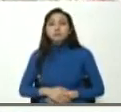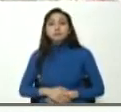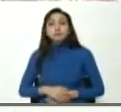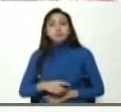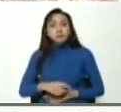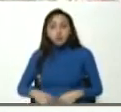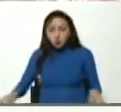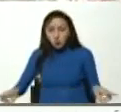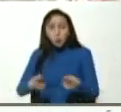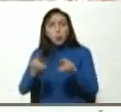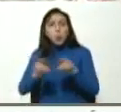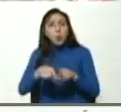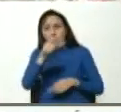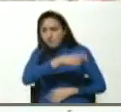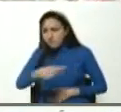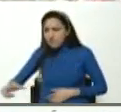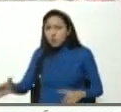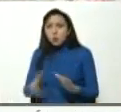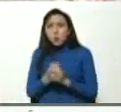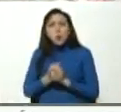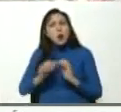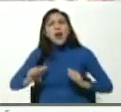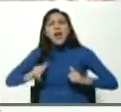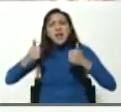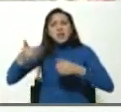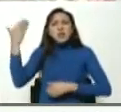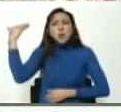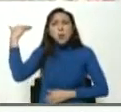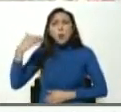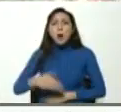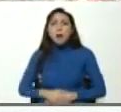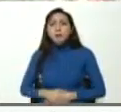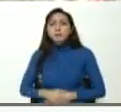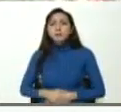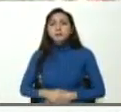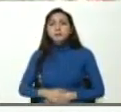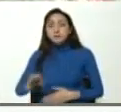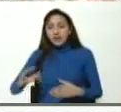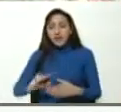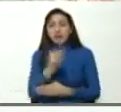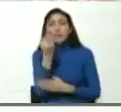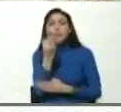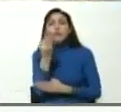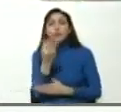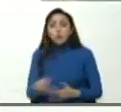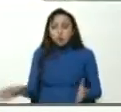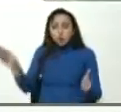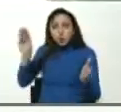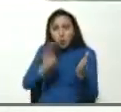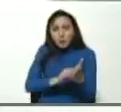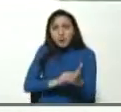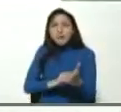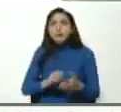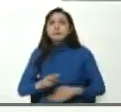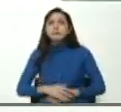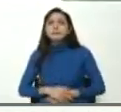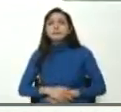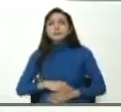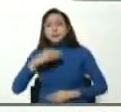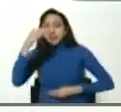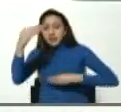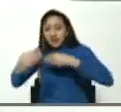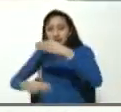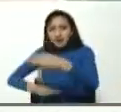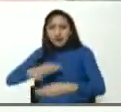oficiales en el inicio de la fundación refundación y construcción